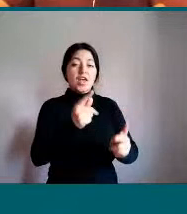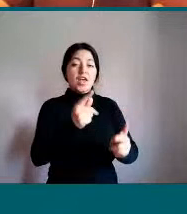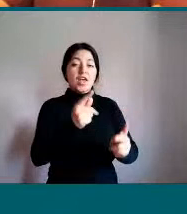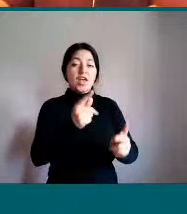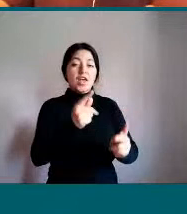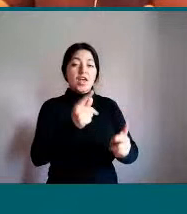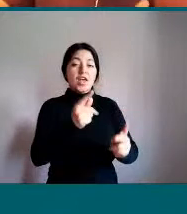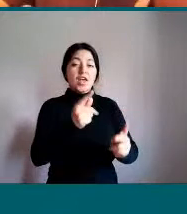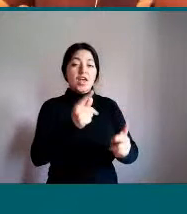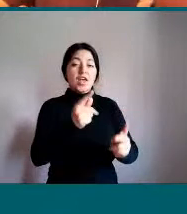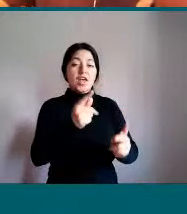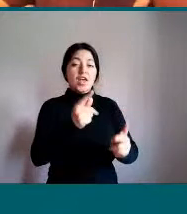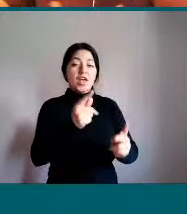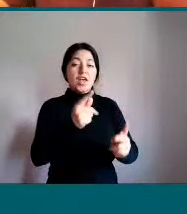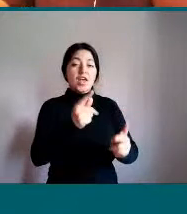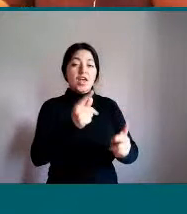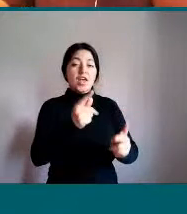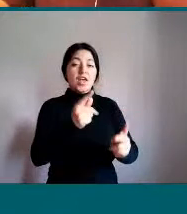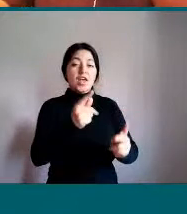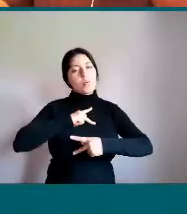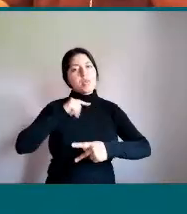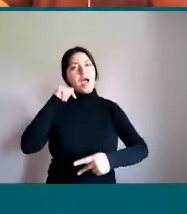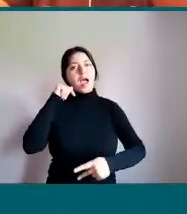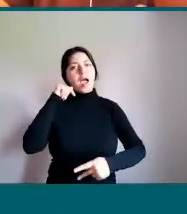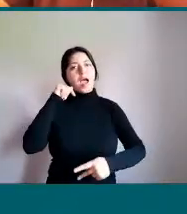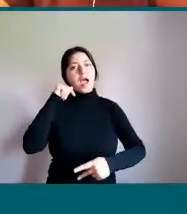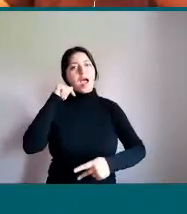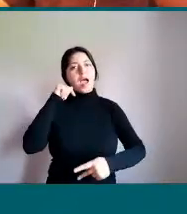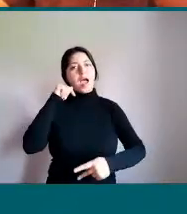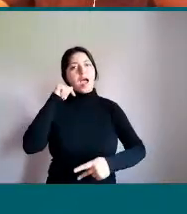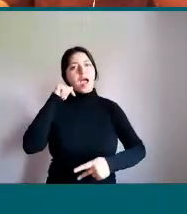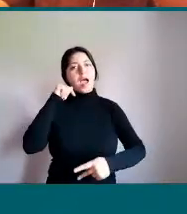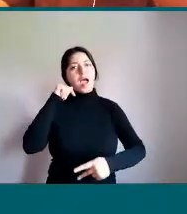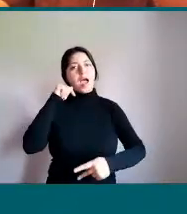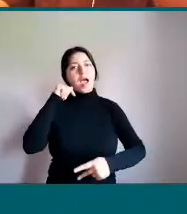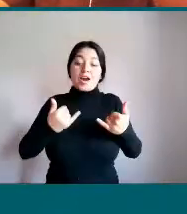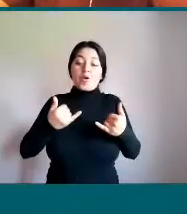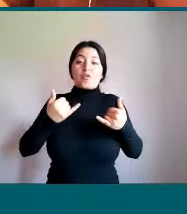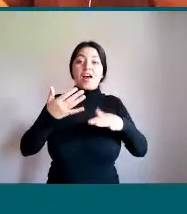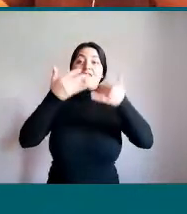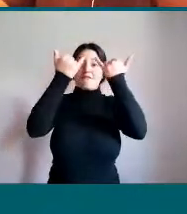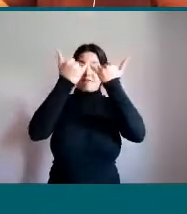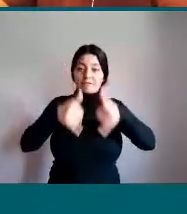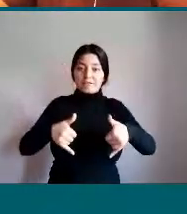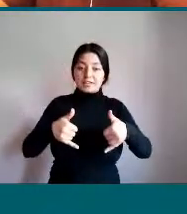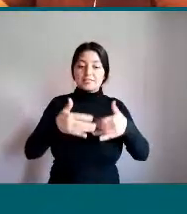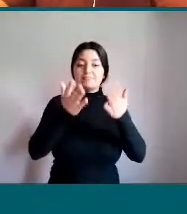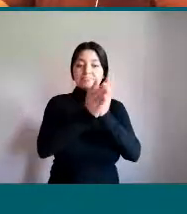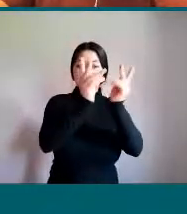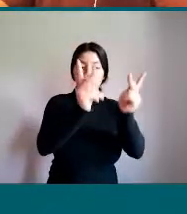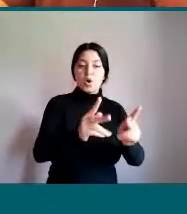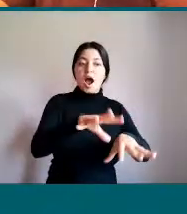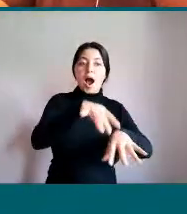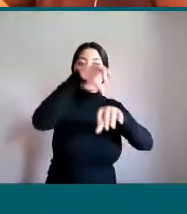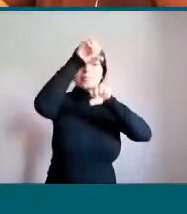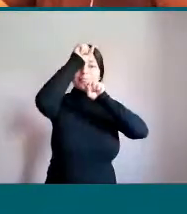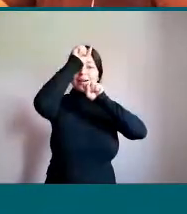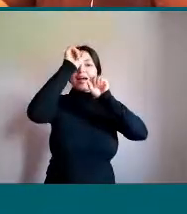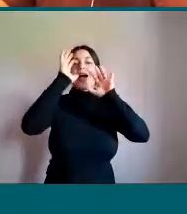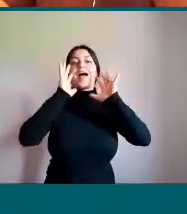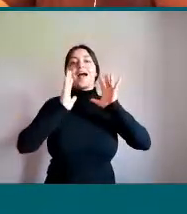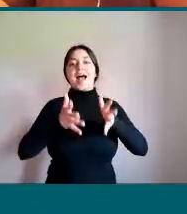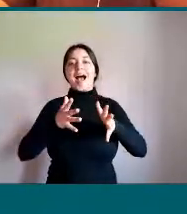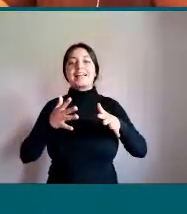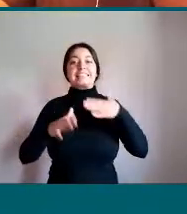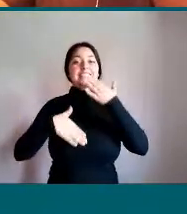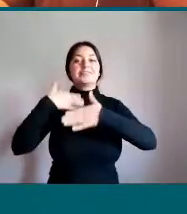han aprendido, ¿no? Me parecía algo tan, tan bonito hacer esta fiesta del aprendizaje, porque de esto va a evaluar, ¿no? De